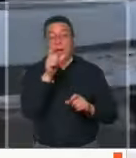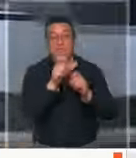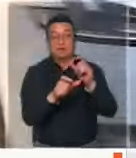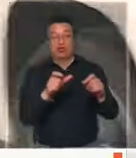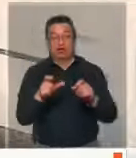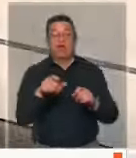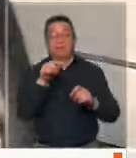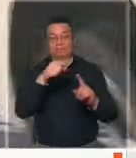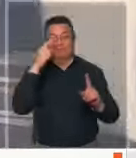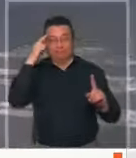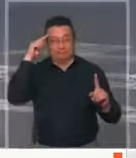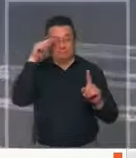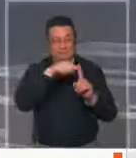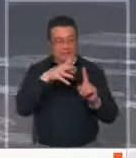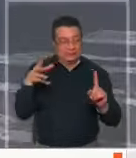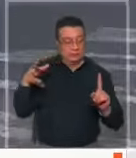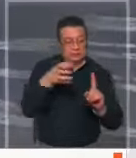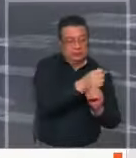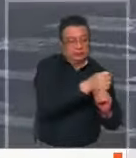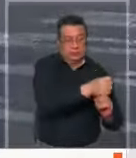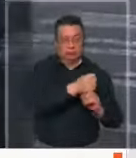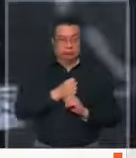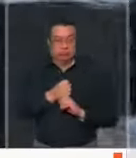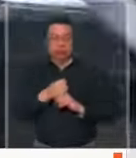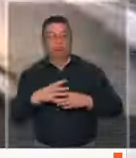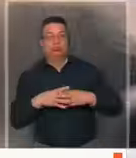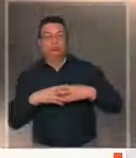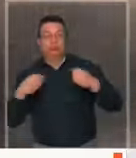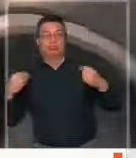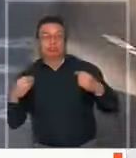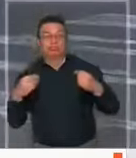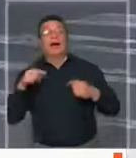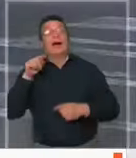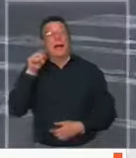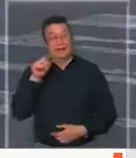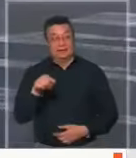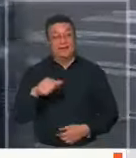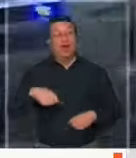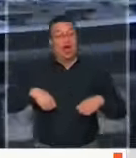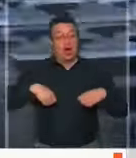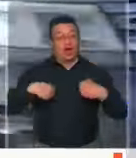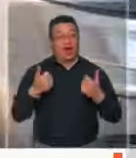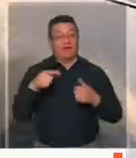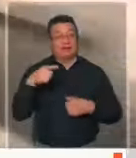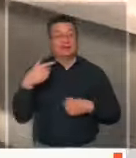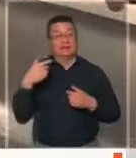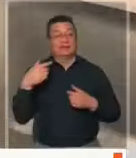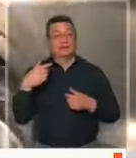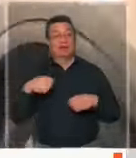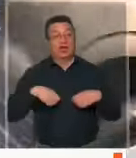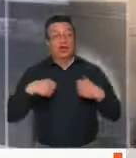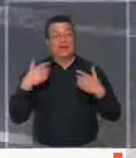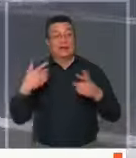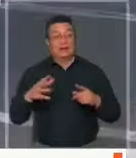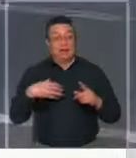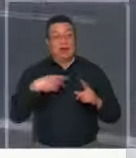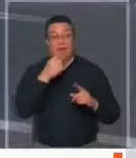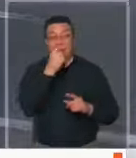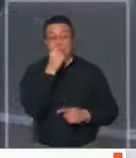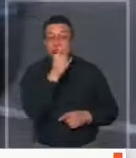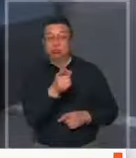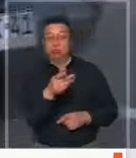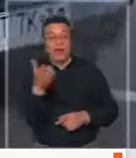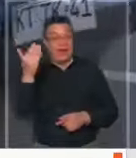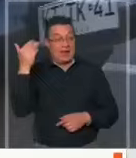cometido directamente el secuestro. Recordemos que, tal como ustedes decían, este joven que ya había sido formalizado y que